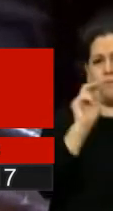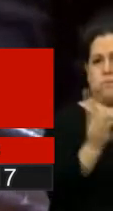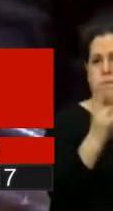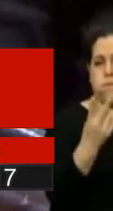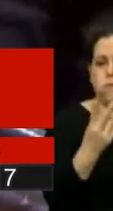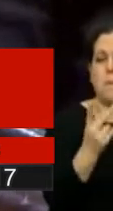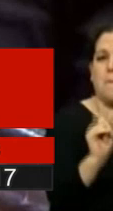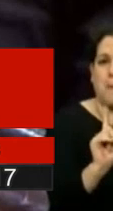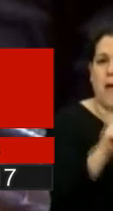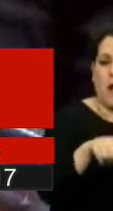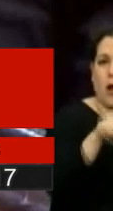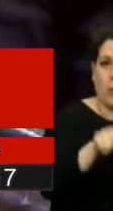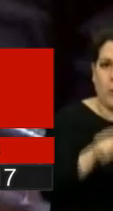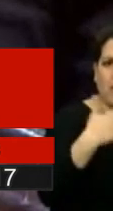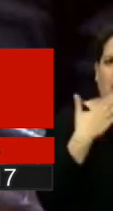comisiones respectivas, ¿no?